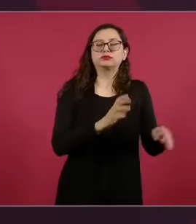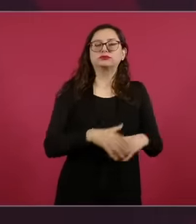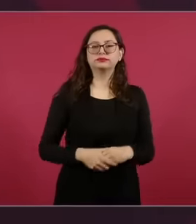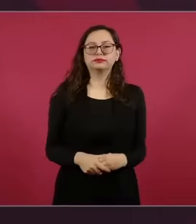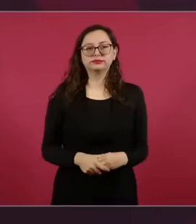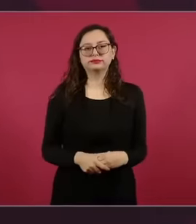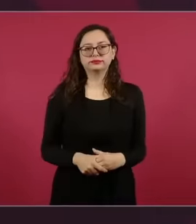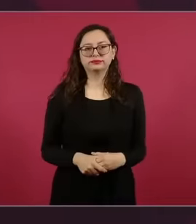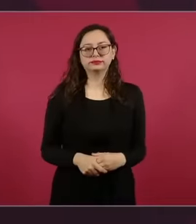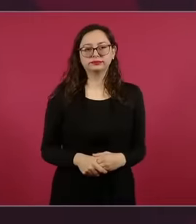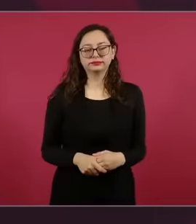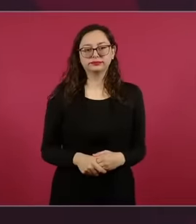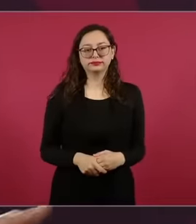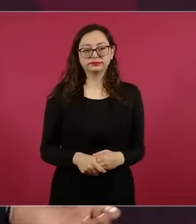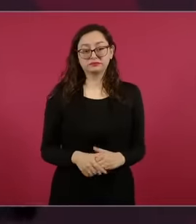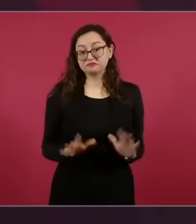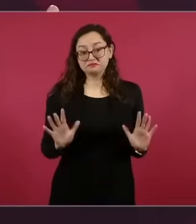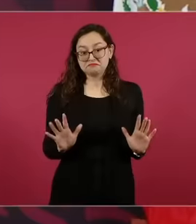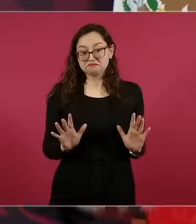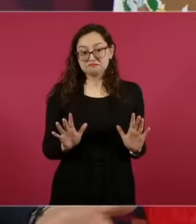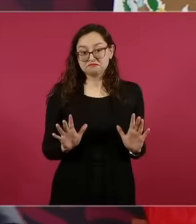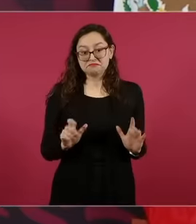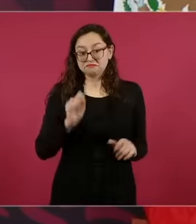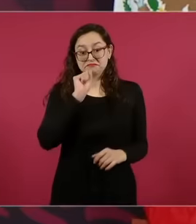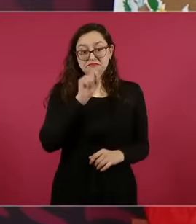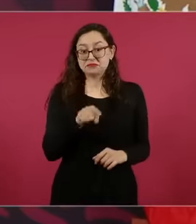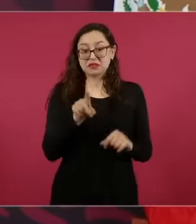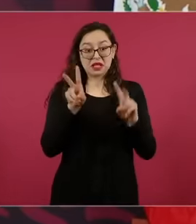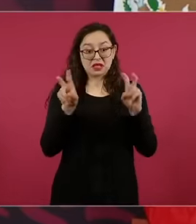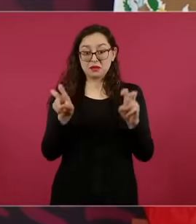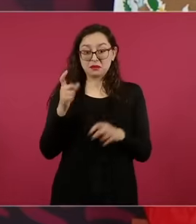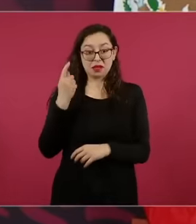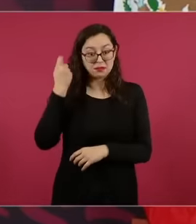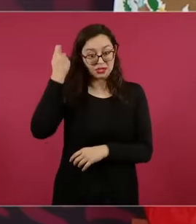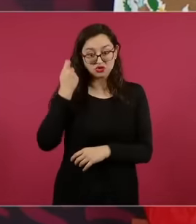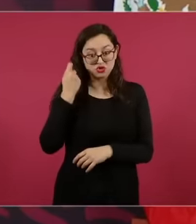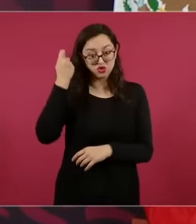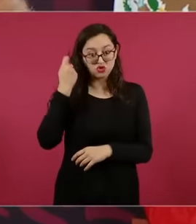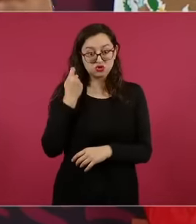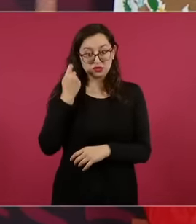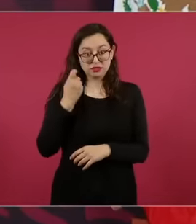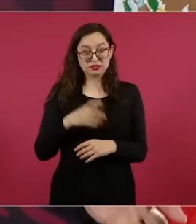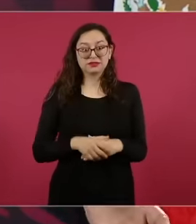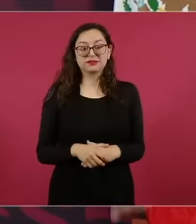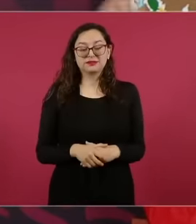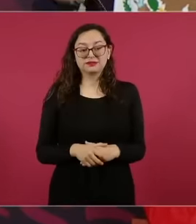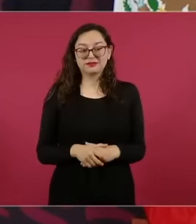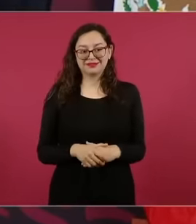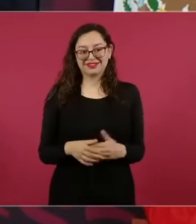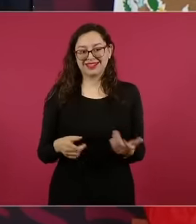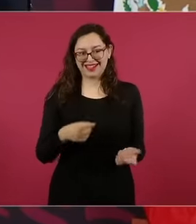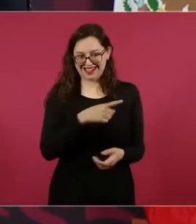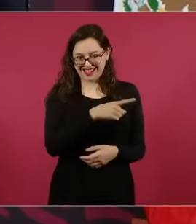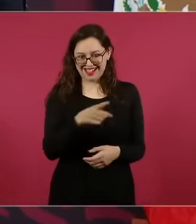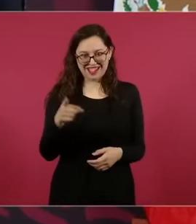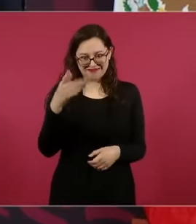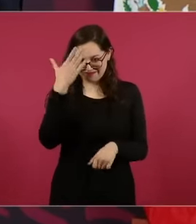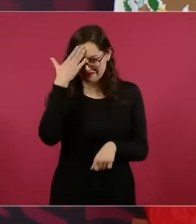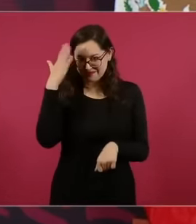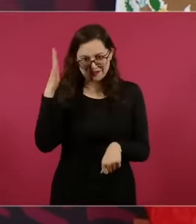básico. Es lo mismo de las pensiones. Ya se les olvidó, porque eso